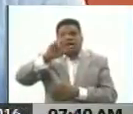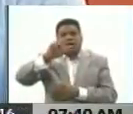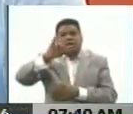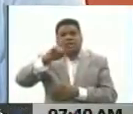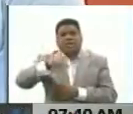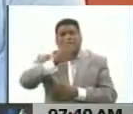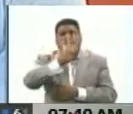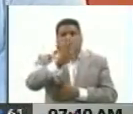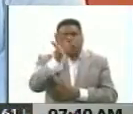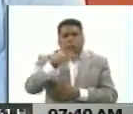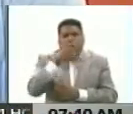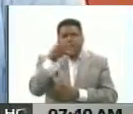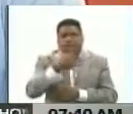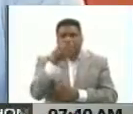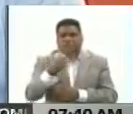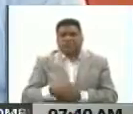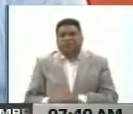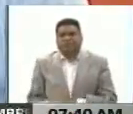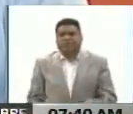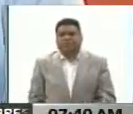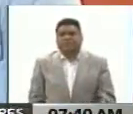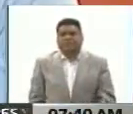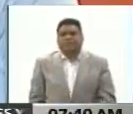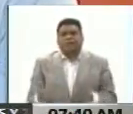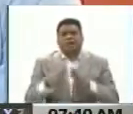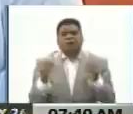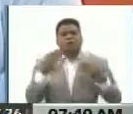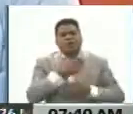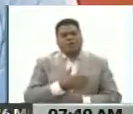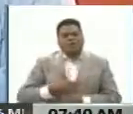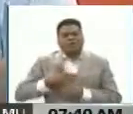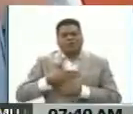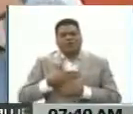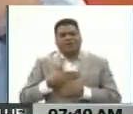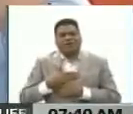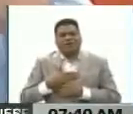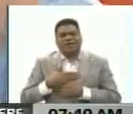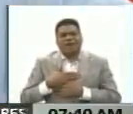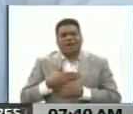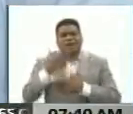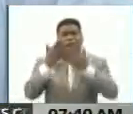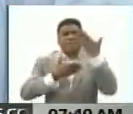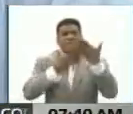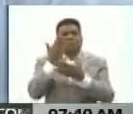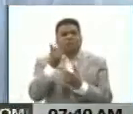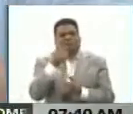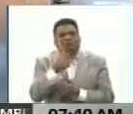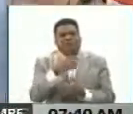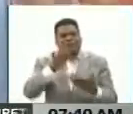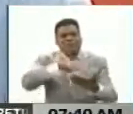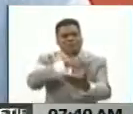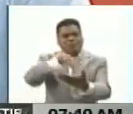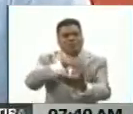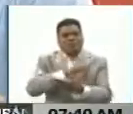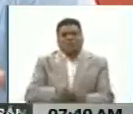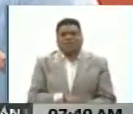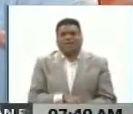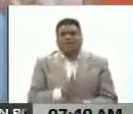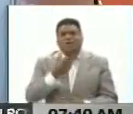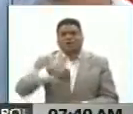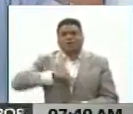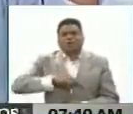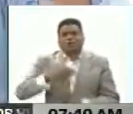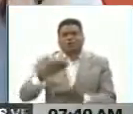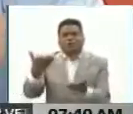4 de la tarde y bueno, disfrutar de la música que también nos regaló Chávez. Este cumpleaños del comandante Chávez, nosotros en vez de regalarle él,